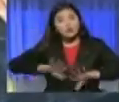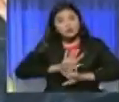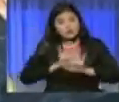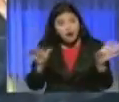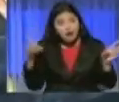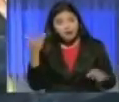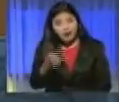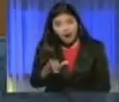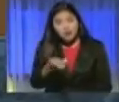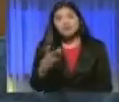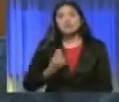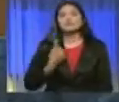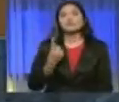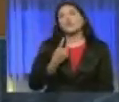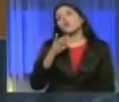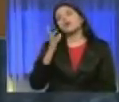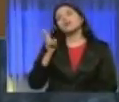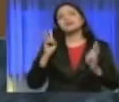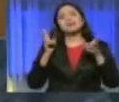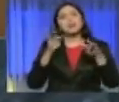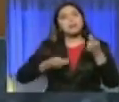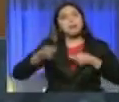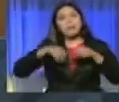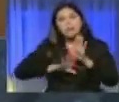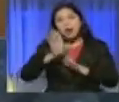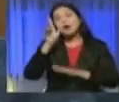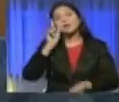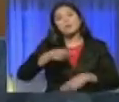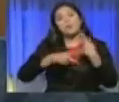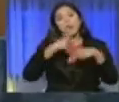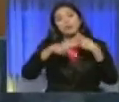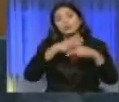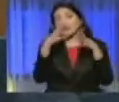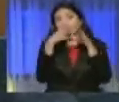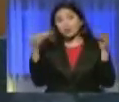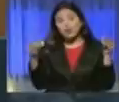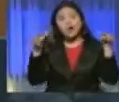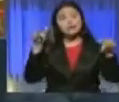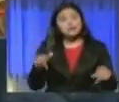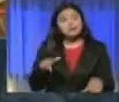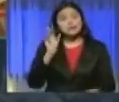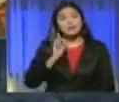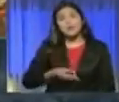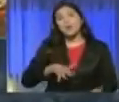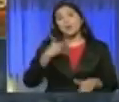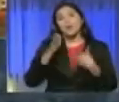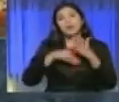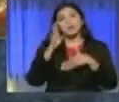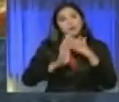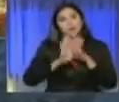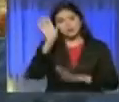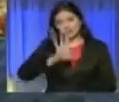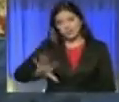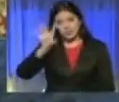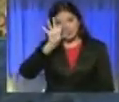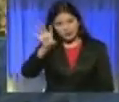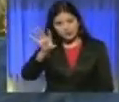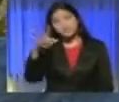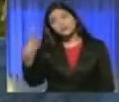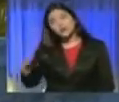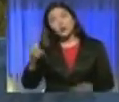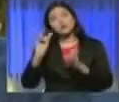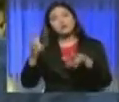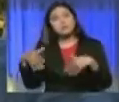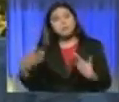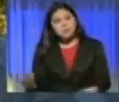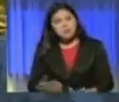tener, no solamente en materia de insumos, sino que crecimiento de la producción primaria y establecimiento de capacidades de producción en nuestro país. Y otro de los temas centrales